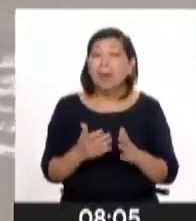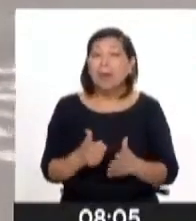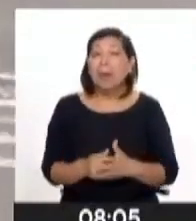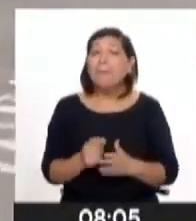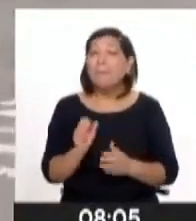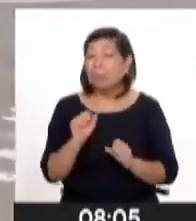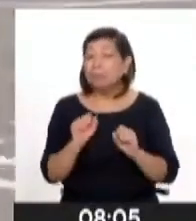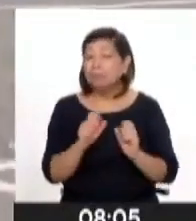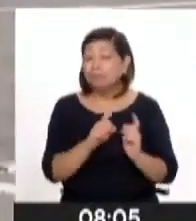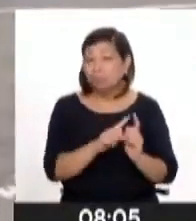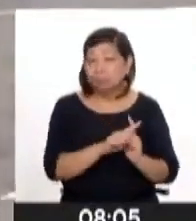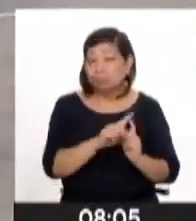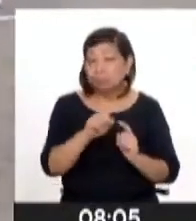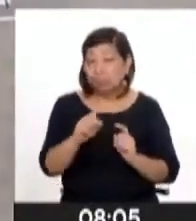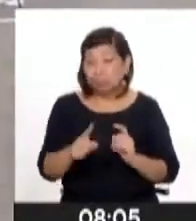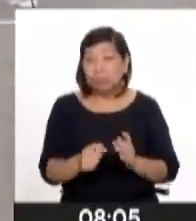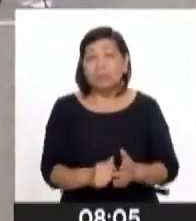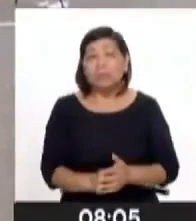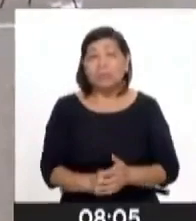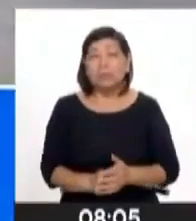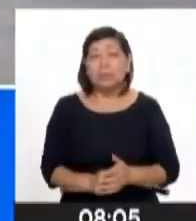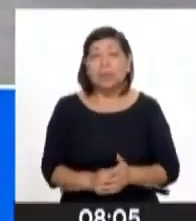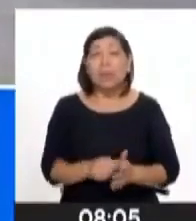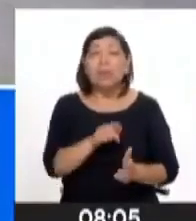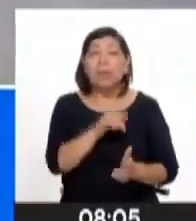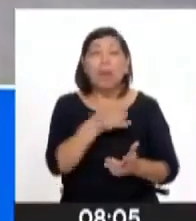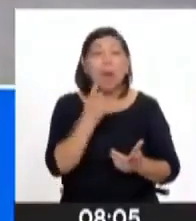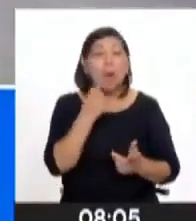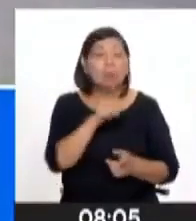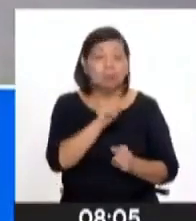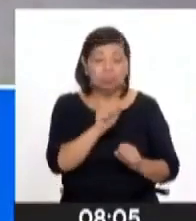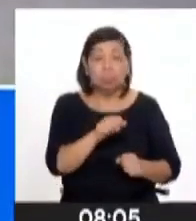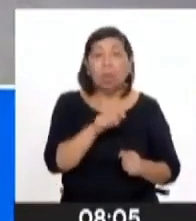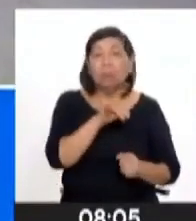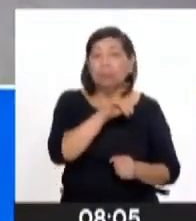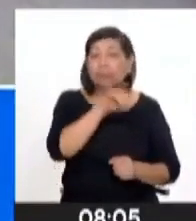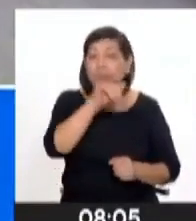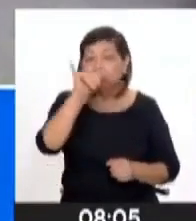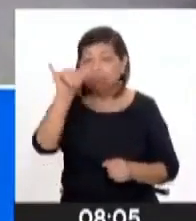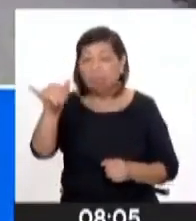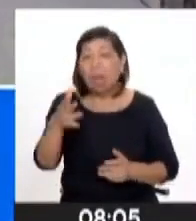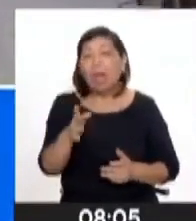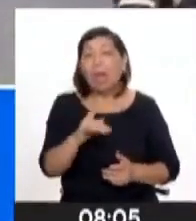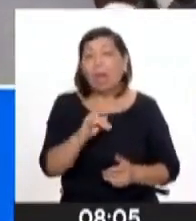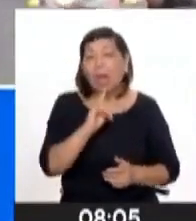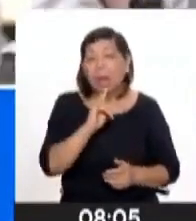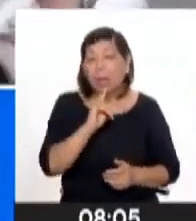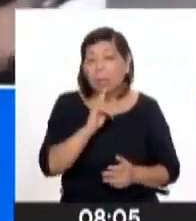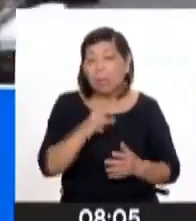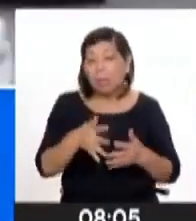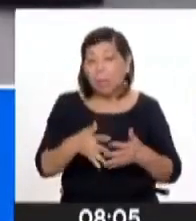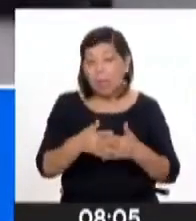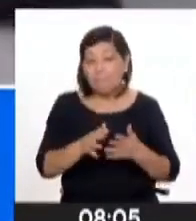en el que las autoridades norteamericanas se comprometen a devolver al ciudadano neerlandés en el estado americano.